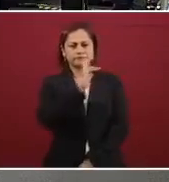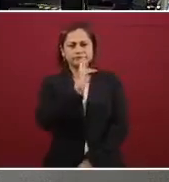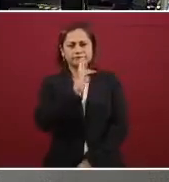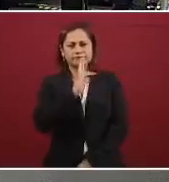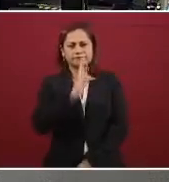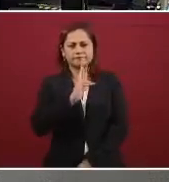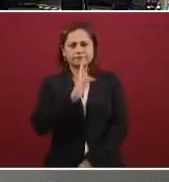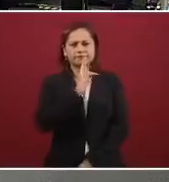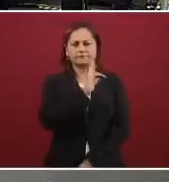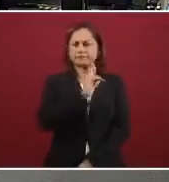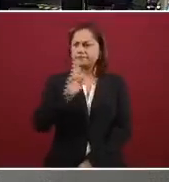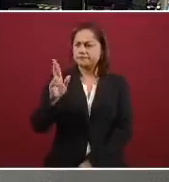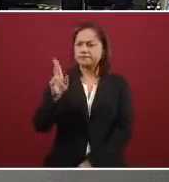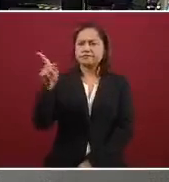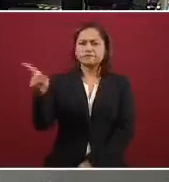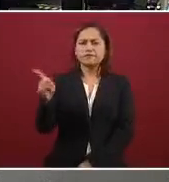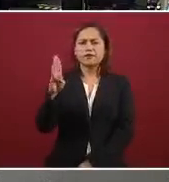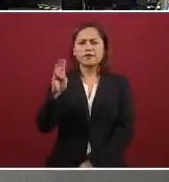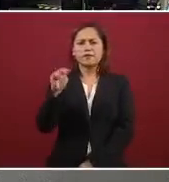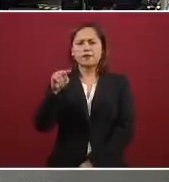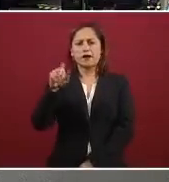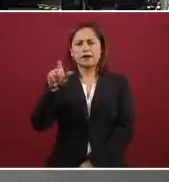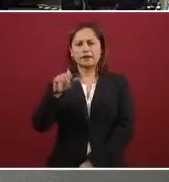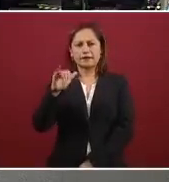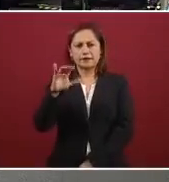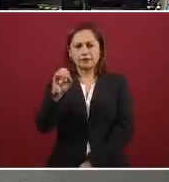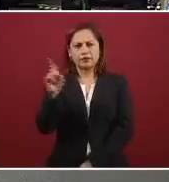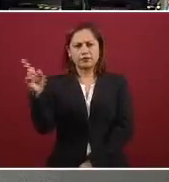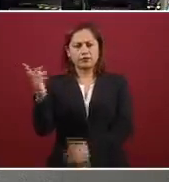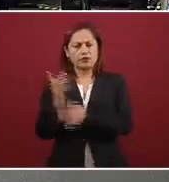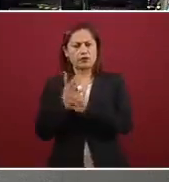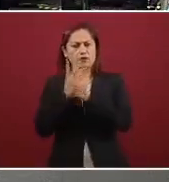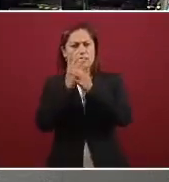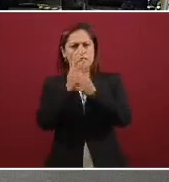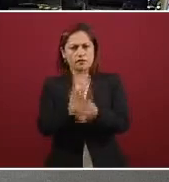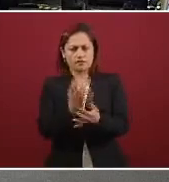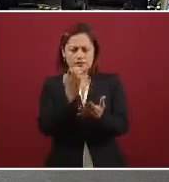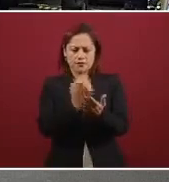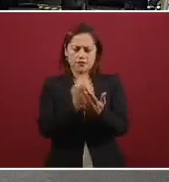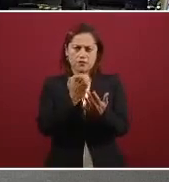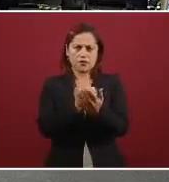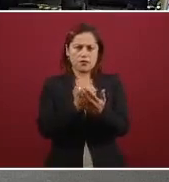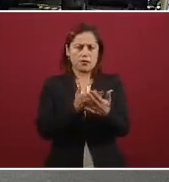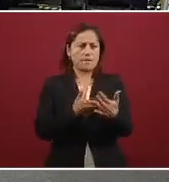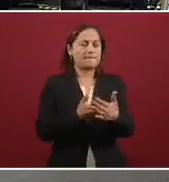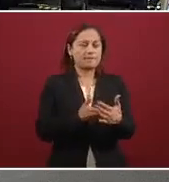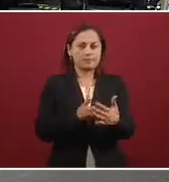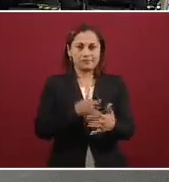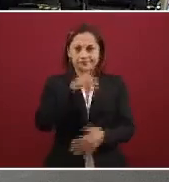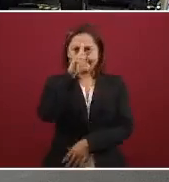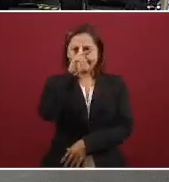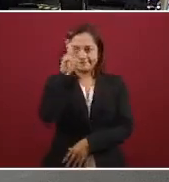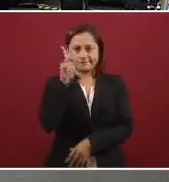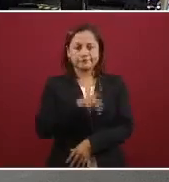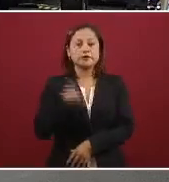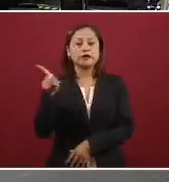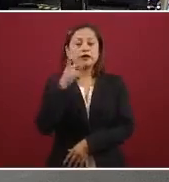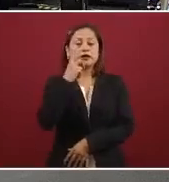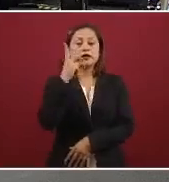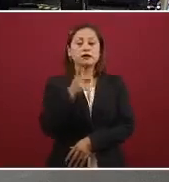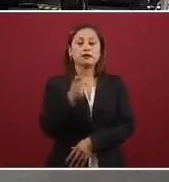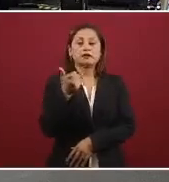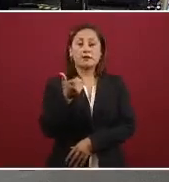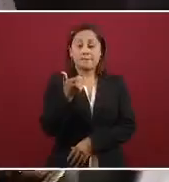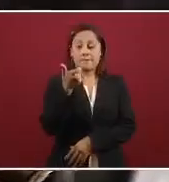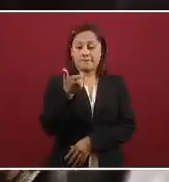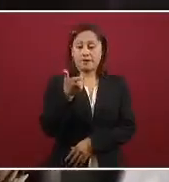día de ayer Banxico sobre que el atolón de la economía es mayor de lo previsto? Hablan del peso que tienen los factores externos porque